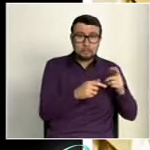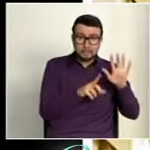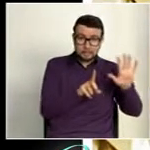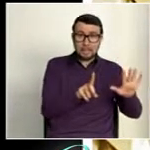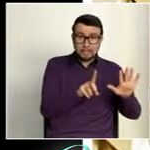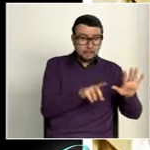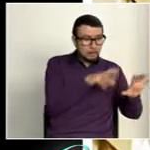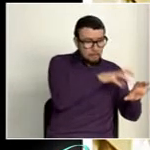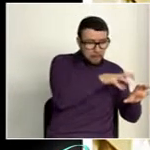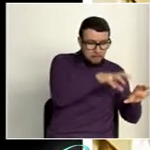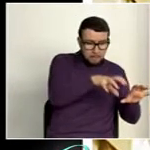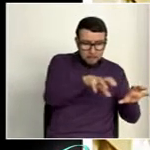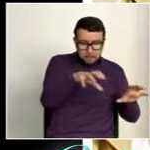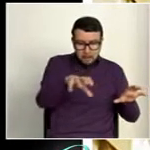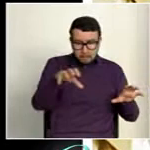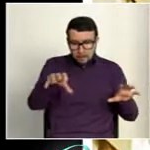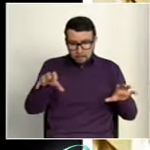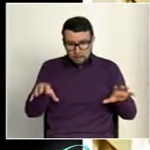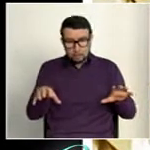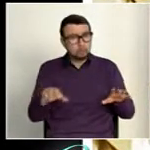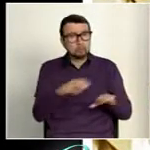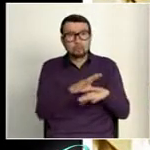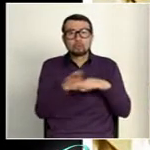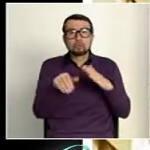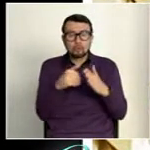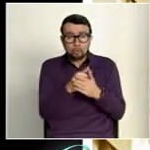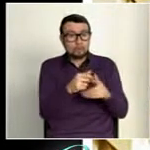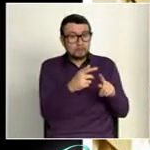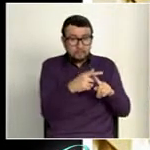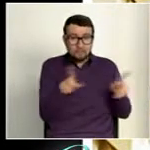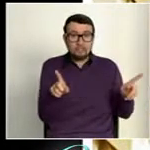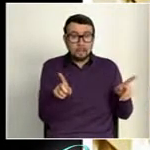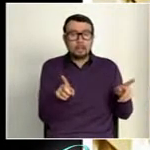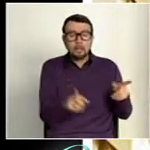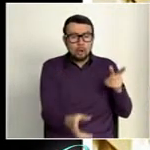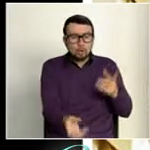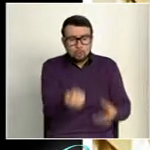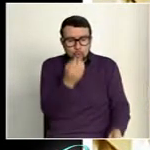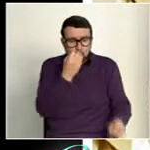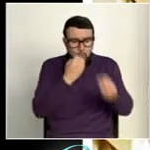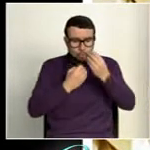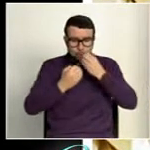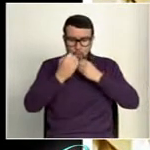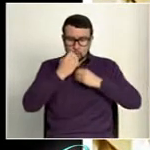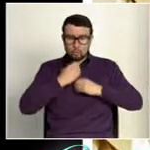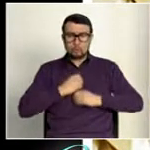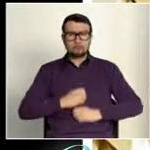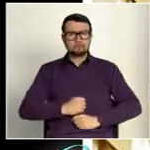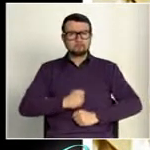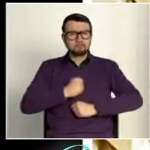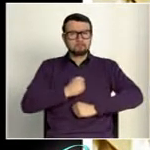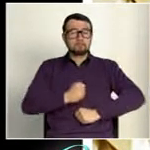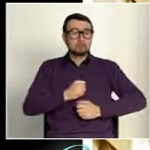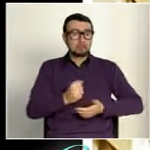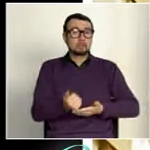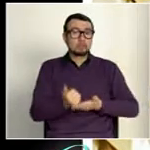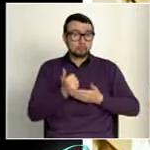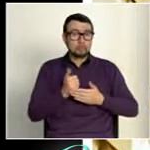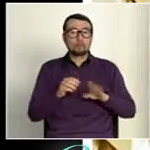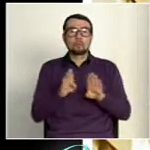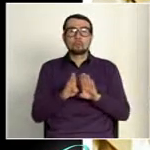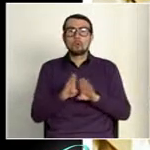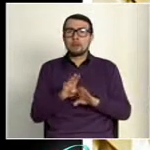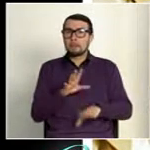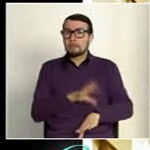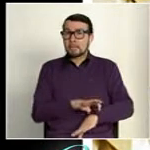salado, todos esos sabores forman parte de una farmacopea y prácticamente para nosotros la nutrición es una medicina, porque eso de hecho